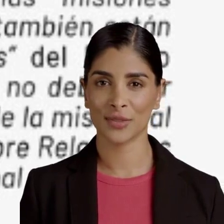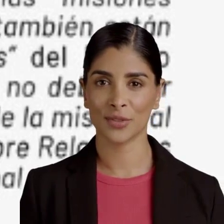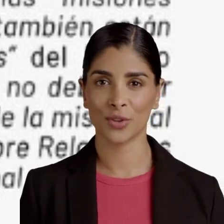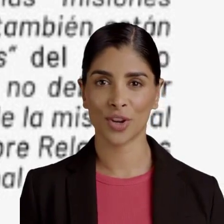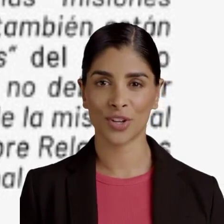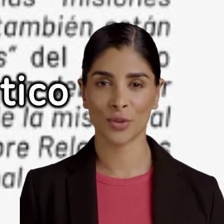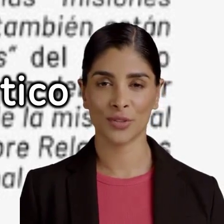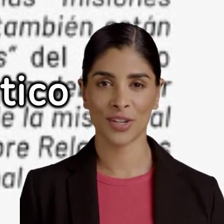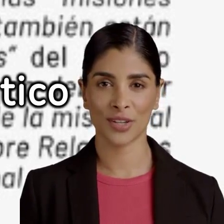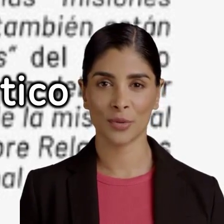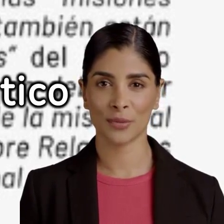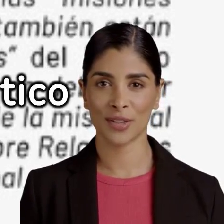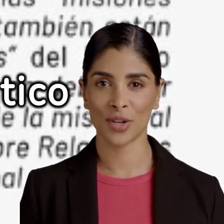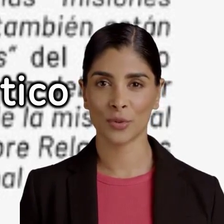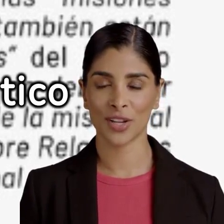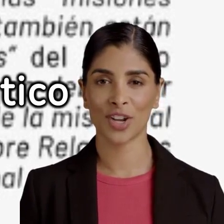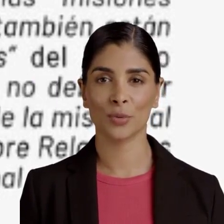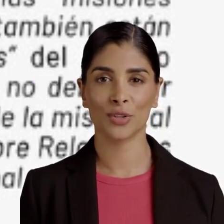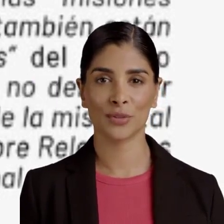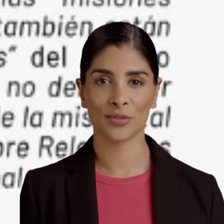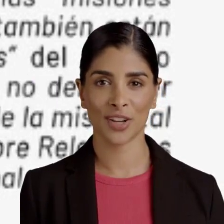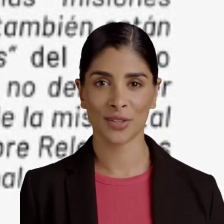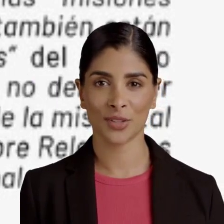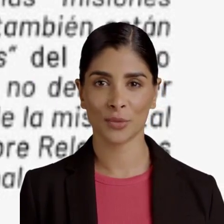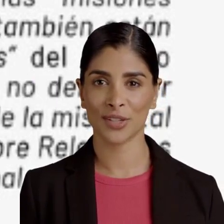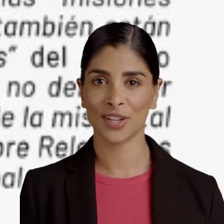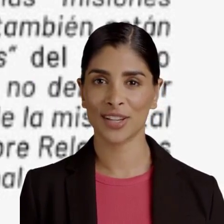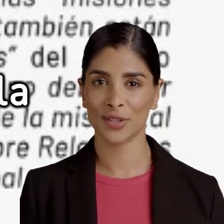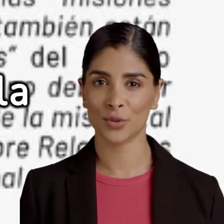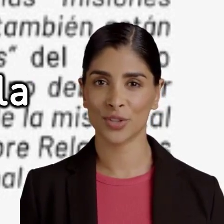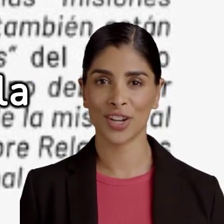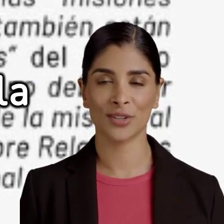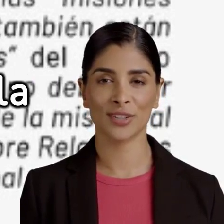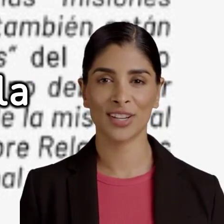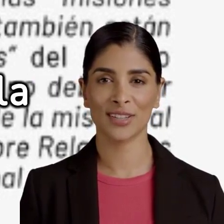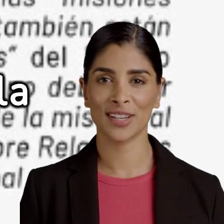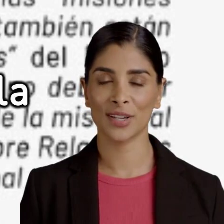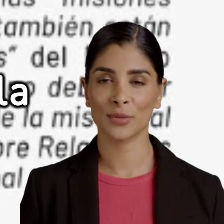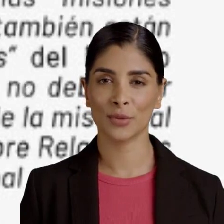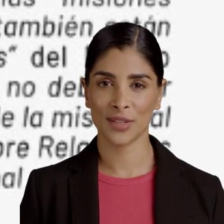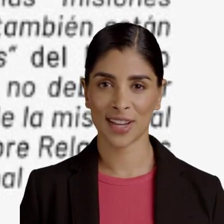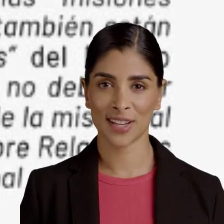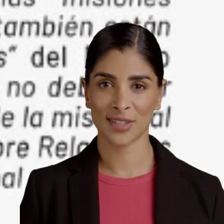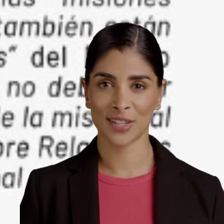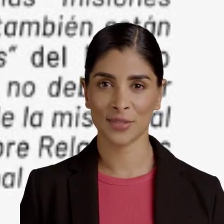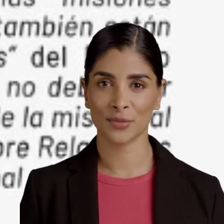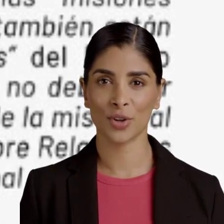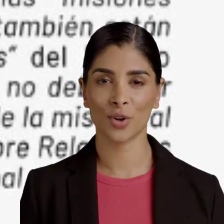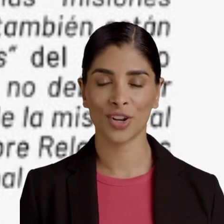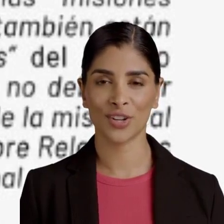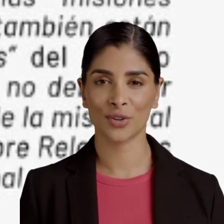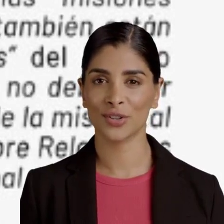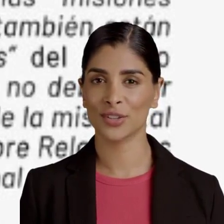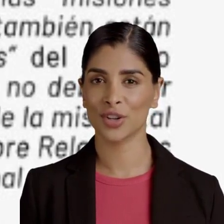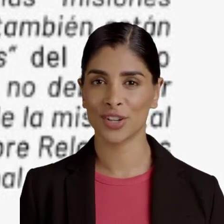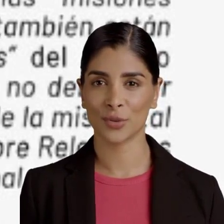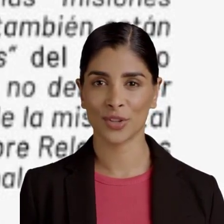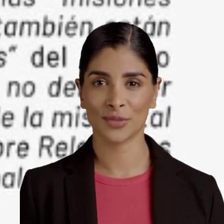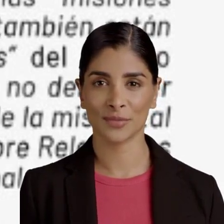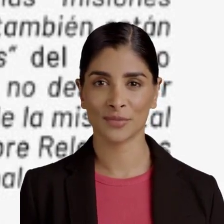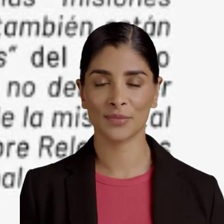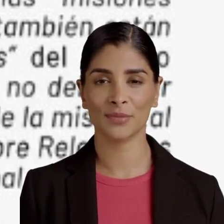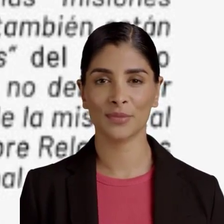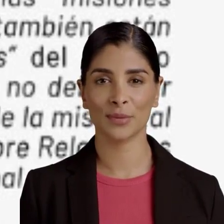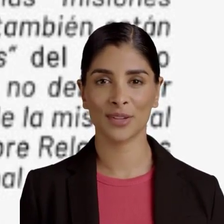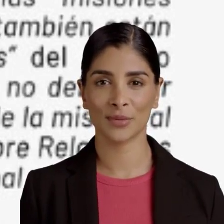confianza luego del conflicto diplomático por la irrupción de efectivos policiales Ecuatorianos a la sede diplomática en Quito ocurrido el 5 de